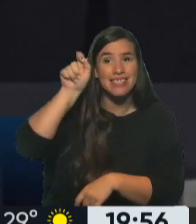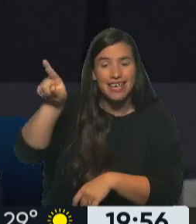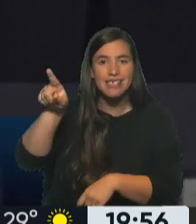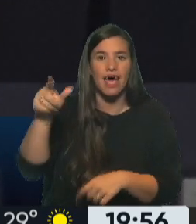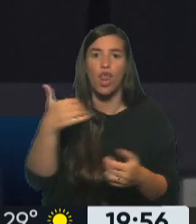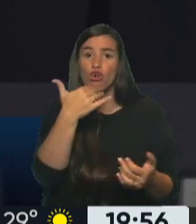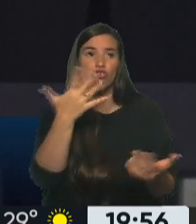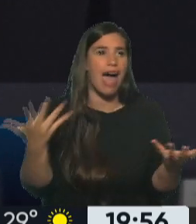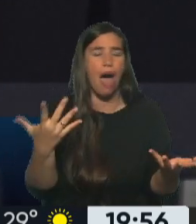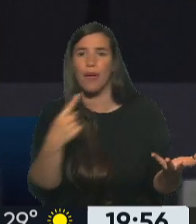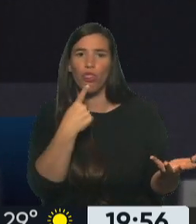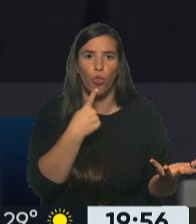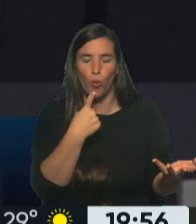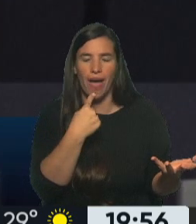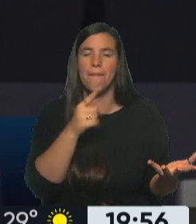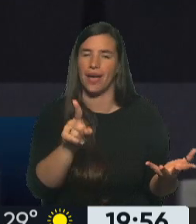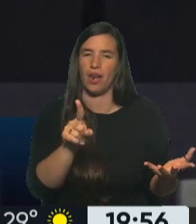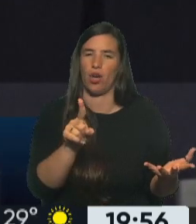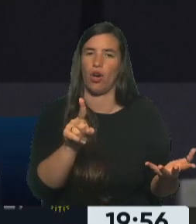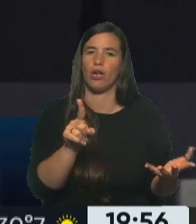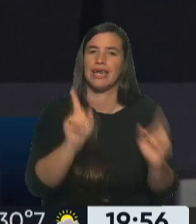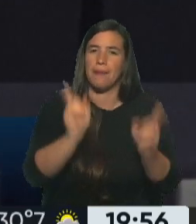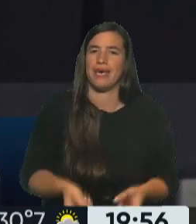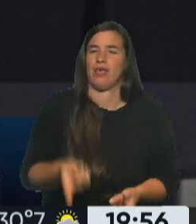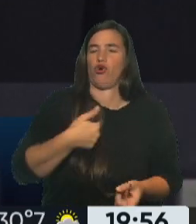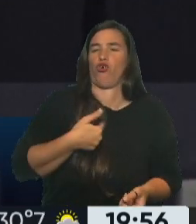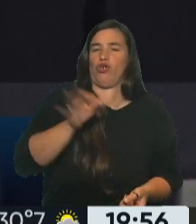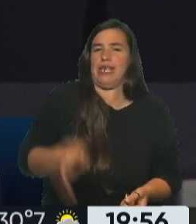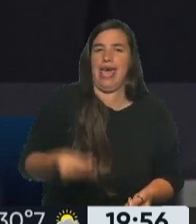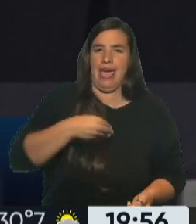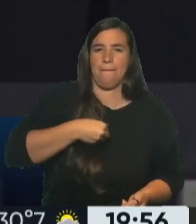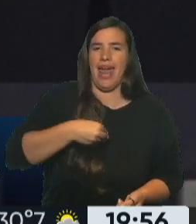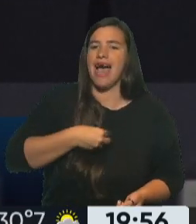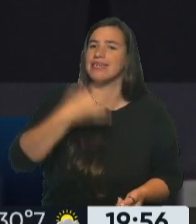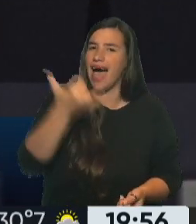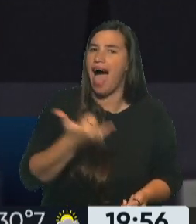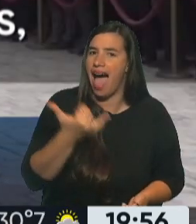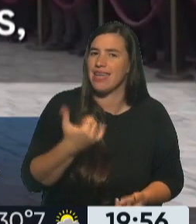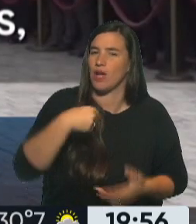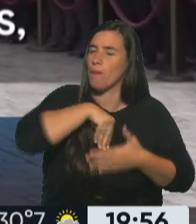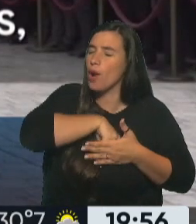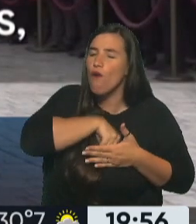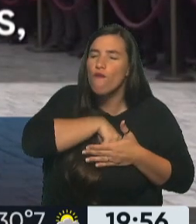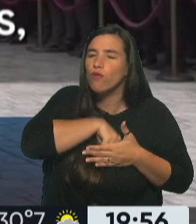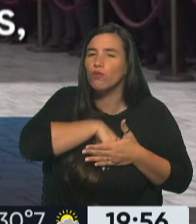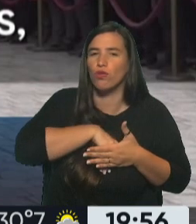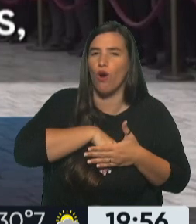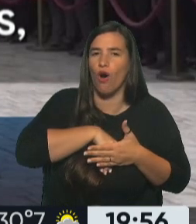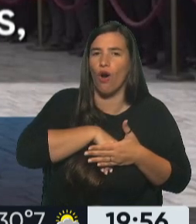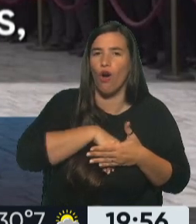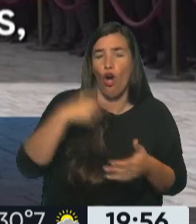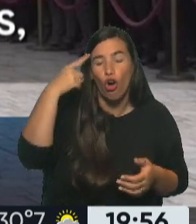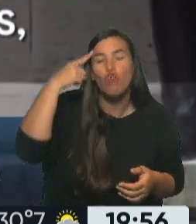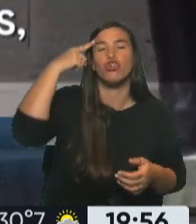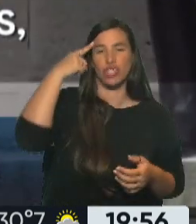mais au fond, je sais qu'ils espèrent aussi. Car au fond de nous, au plus profond de nos consciences de Français amoureux de